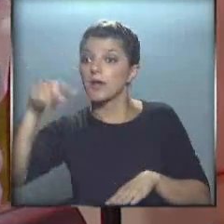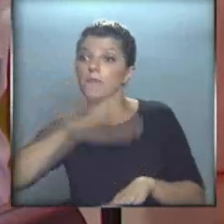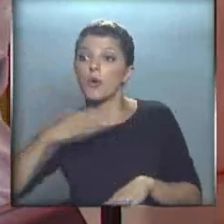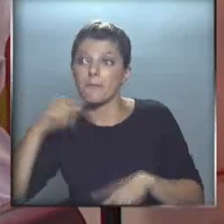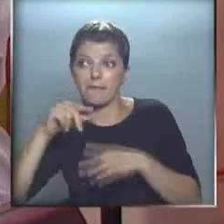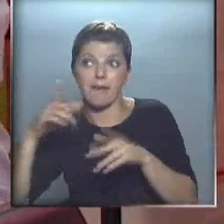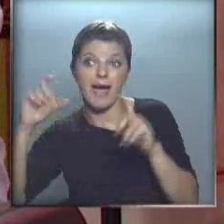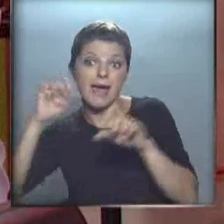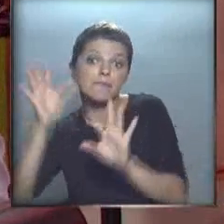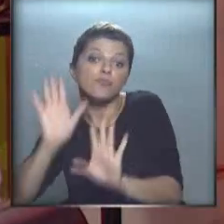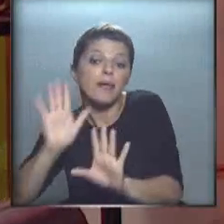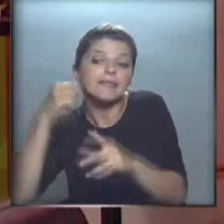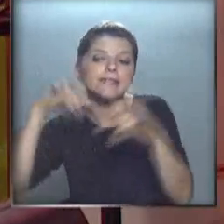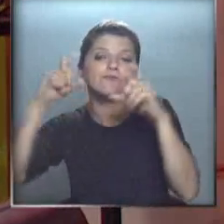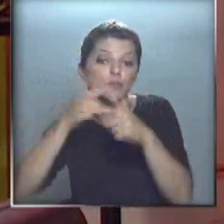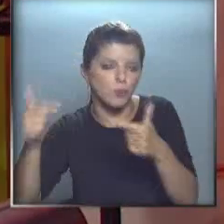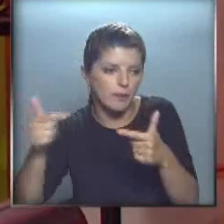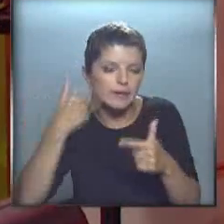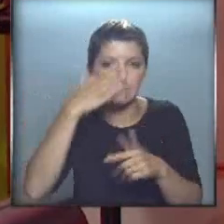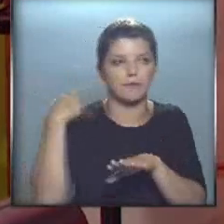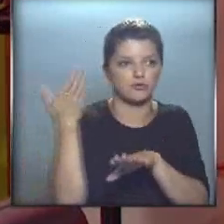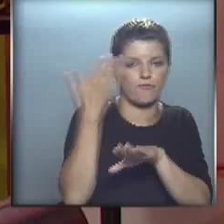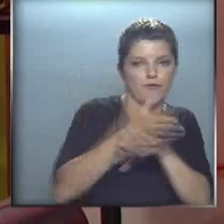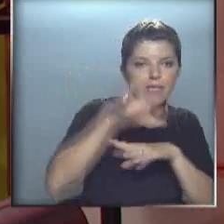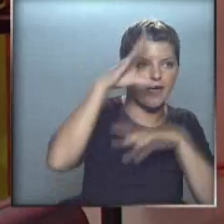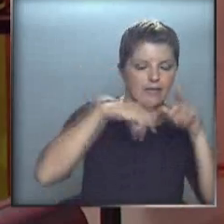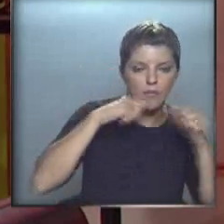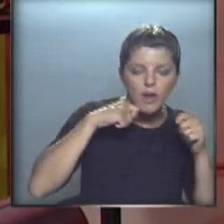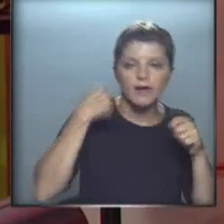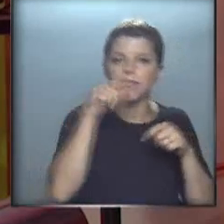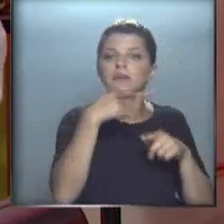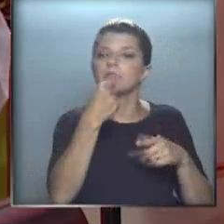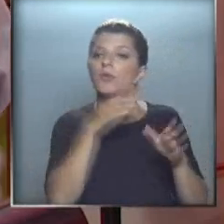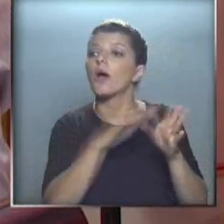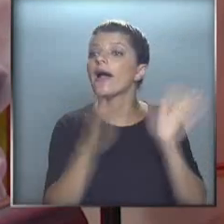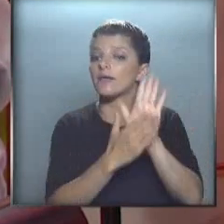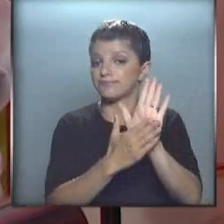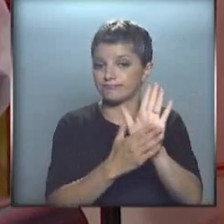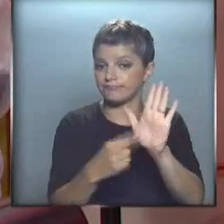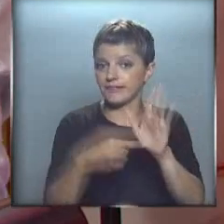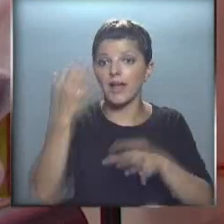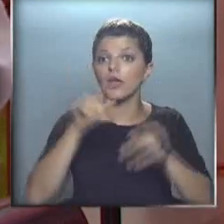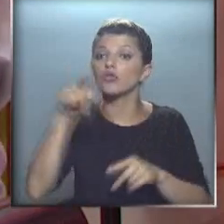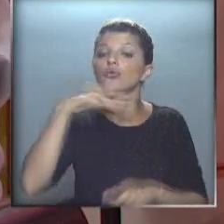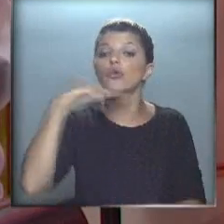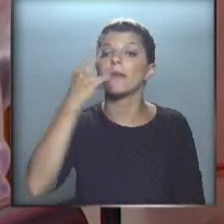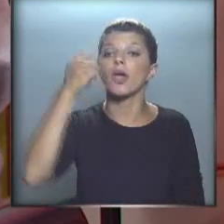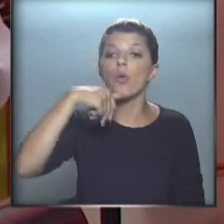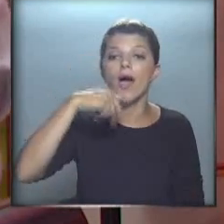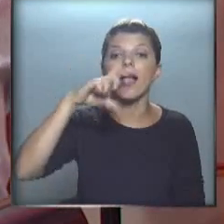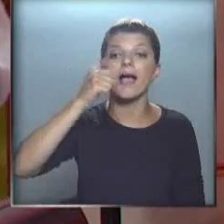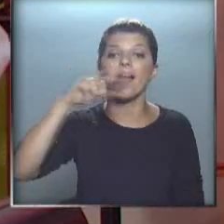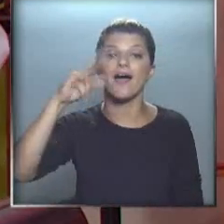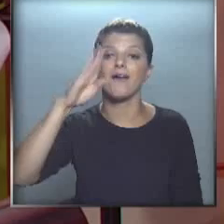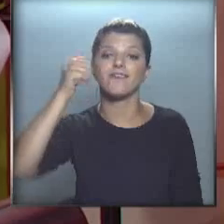madre, y después fui a acercarme a abuelas, y después de conocí mi identidad, me dijeron, mira, acá está el análisis genético, vos sos Juan Cabandier, tu mamá se